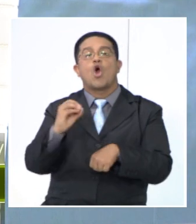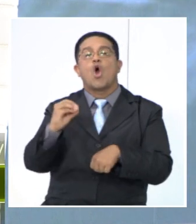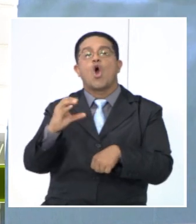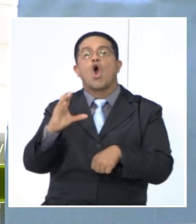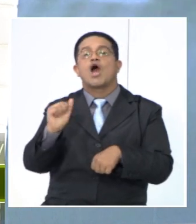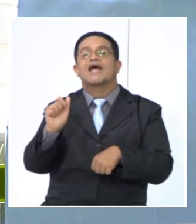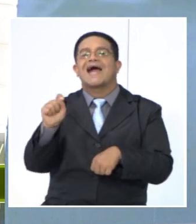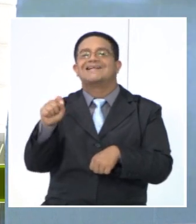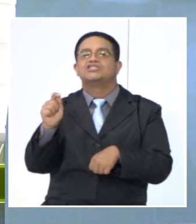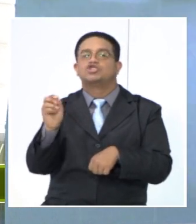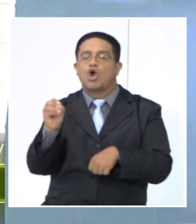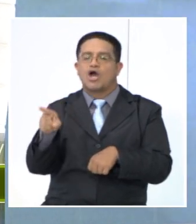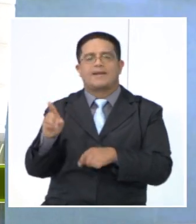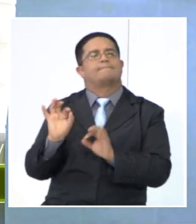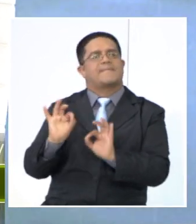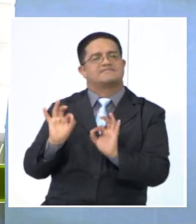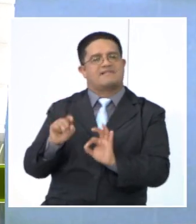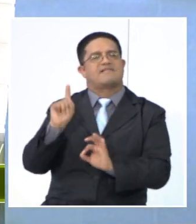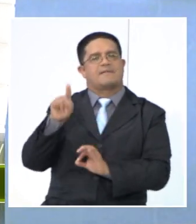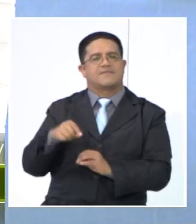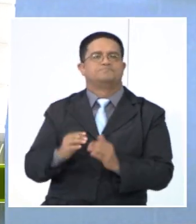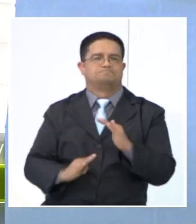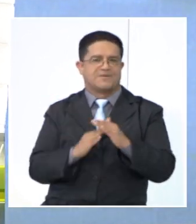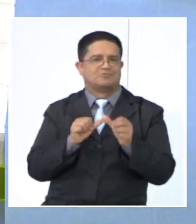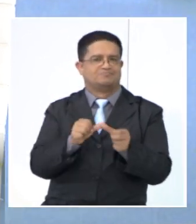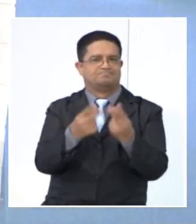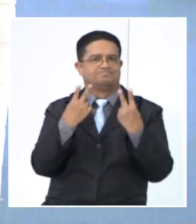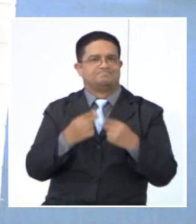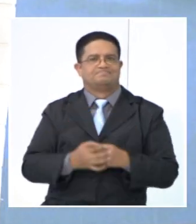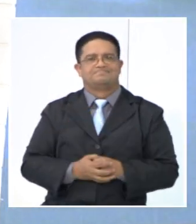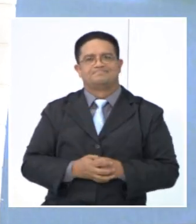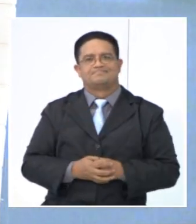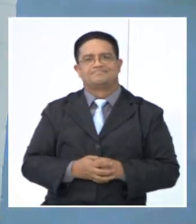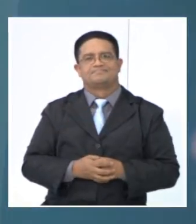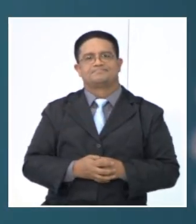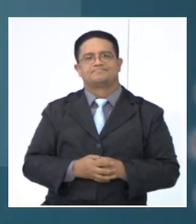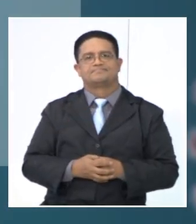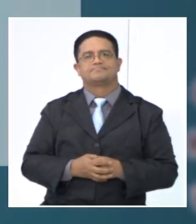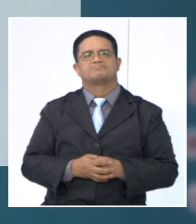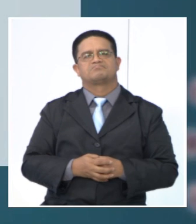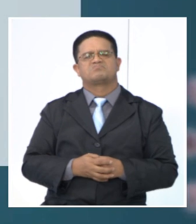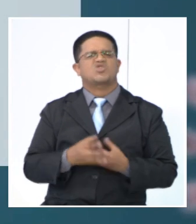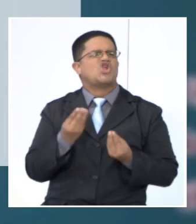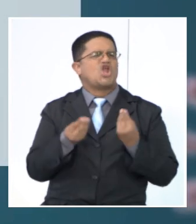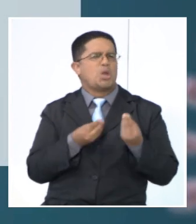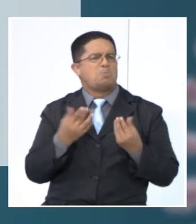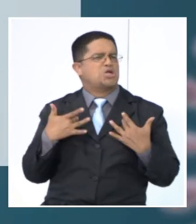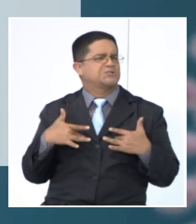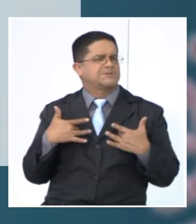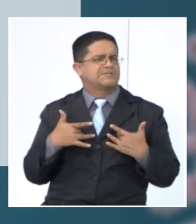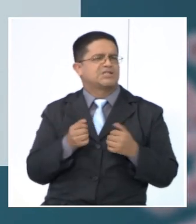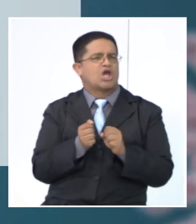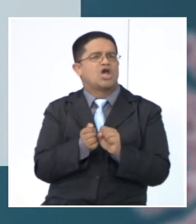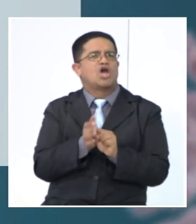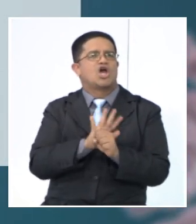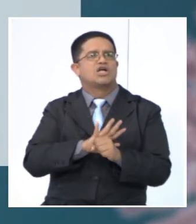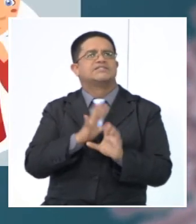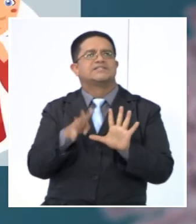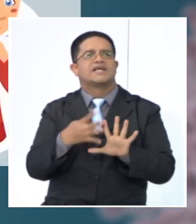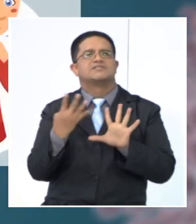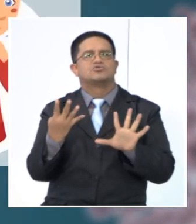quien es especialista en medicina regenerativa. A la pausa, volvemos. ¿Cuáles son los síntomas del